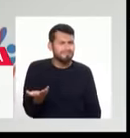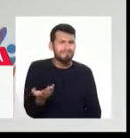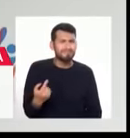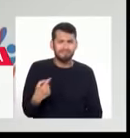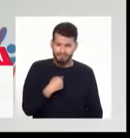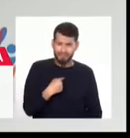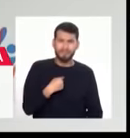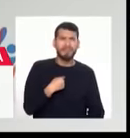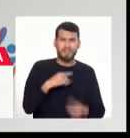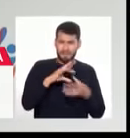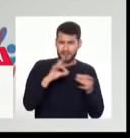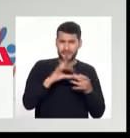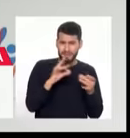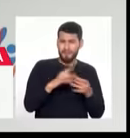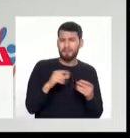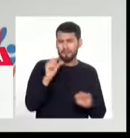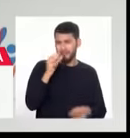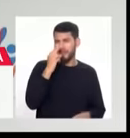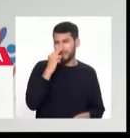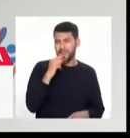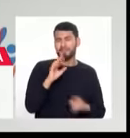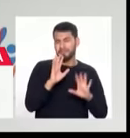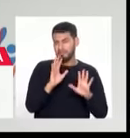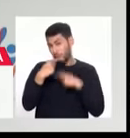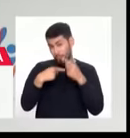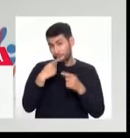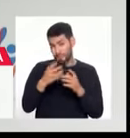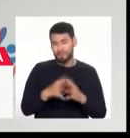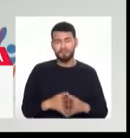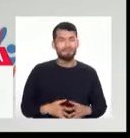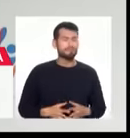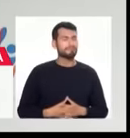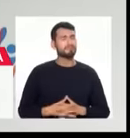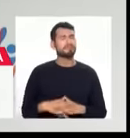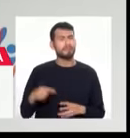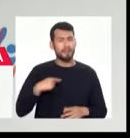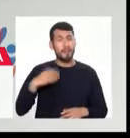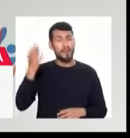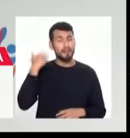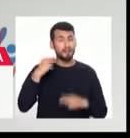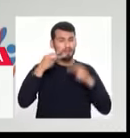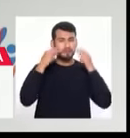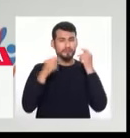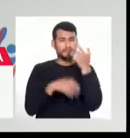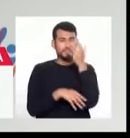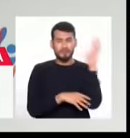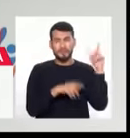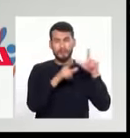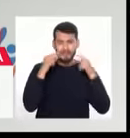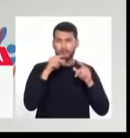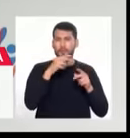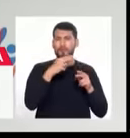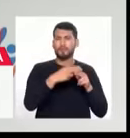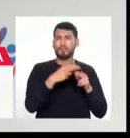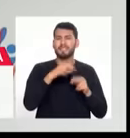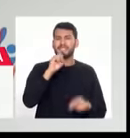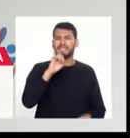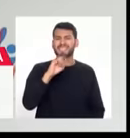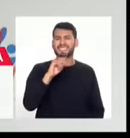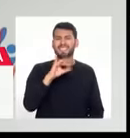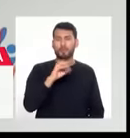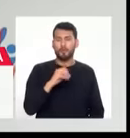Todas las semanas nos mantienen con titulares, ¿no? El plan Bukele, el plan Dina, ¿no? Entonces nos